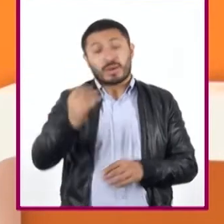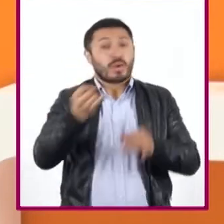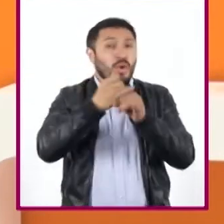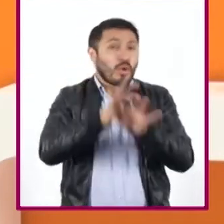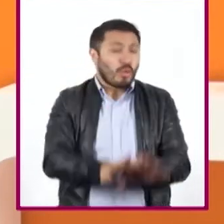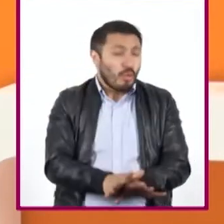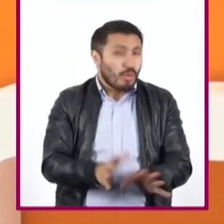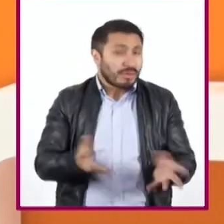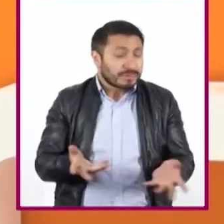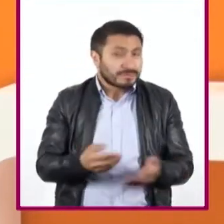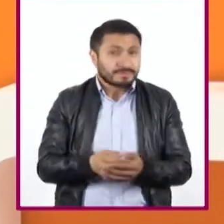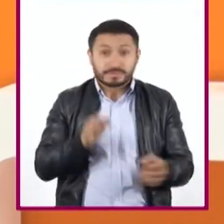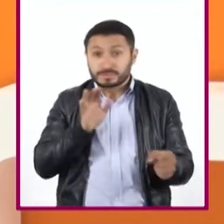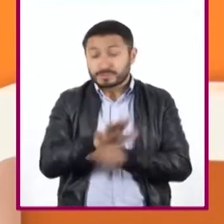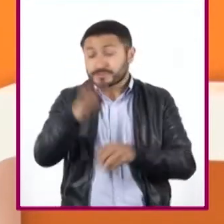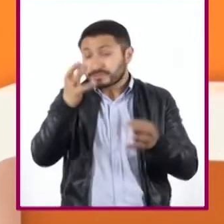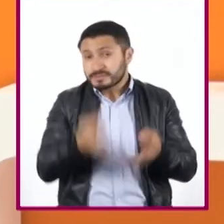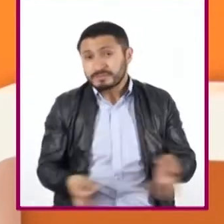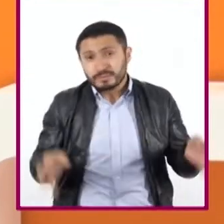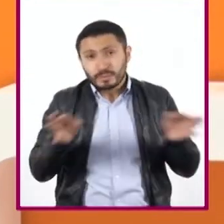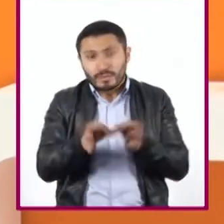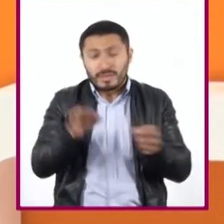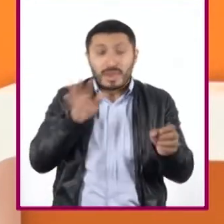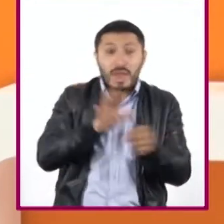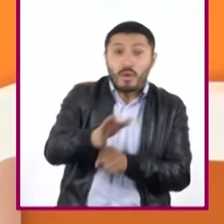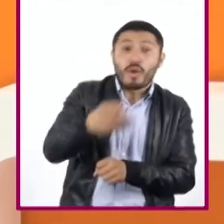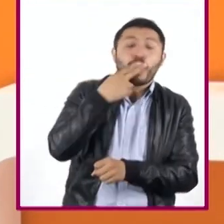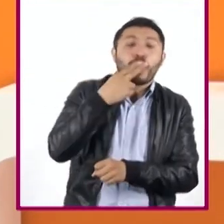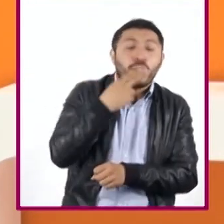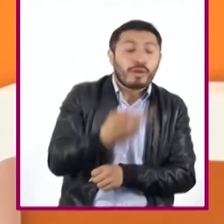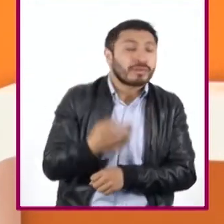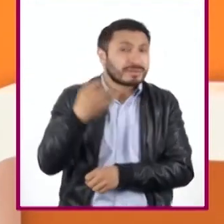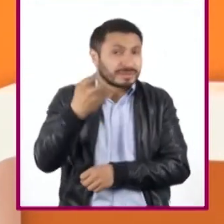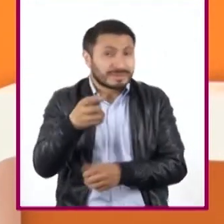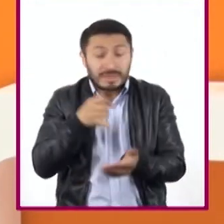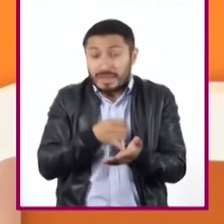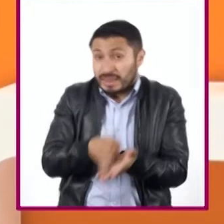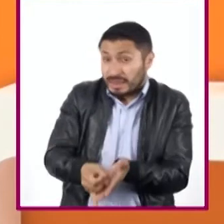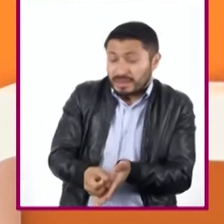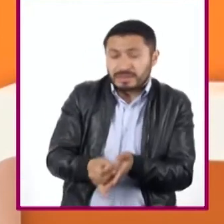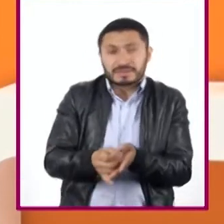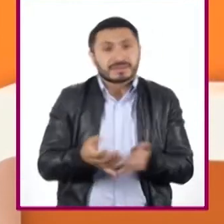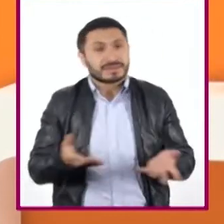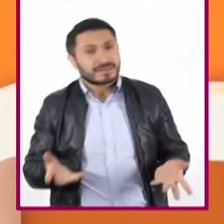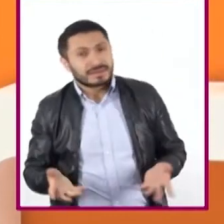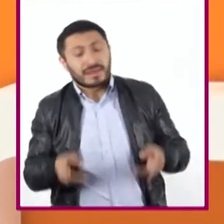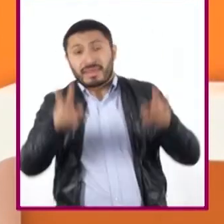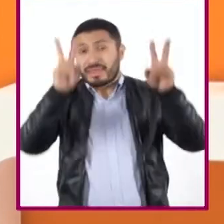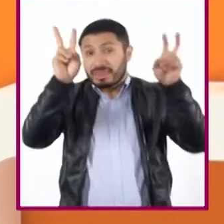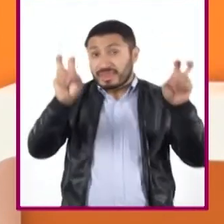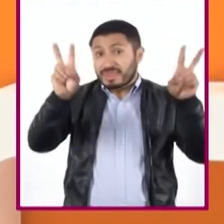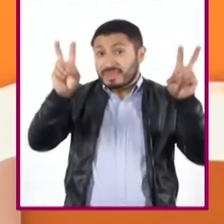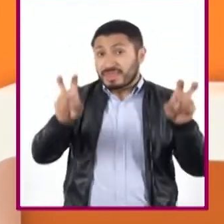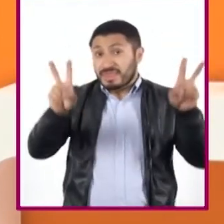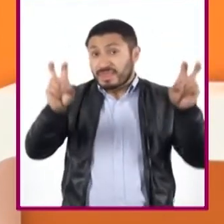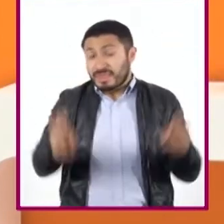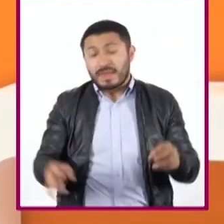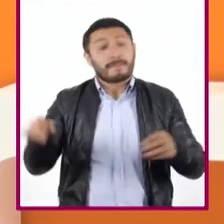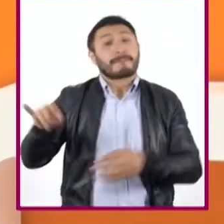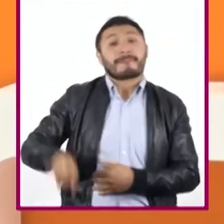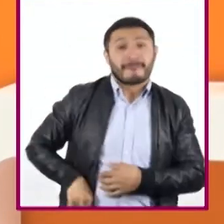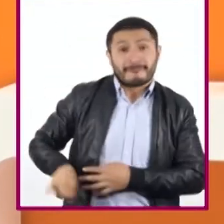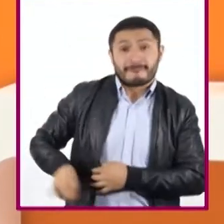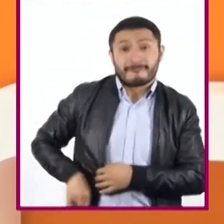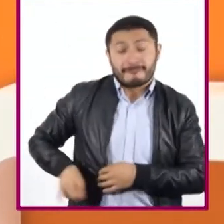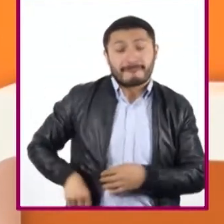y utilidad de este tipo de análisis para la toma de decisiones en aspectos o temas que resulten de interés